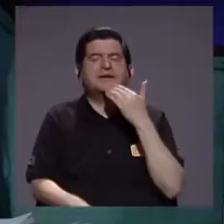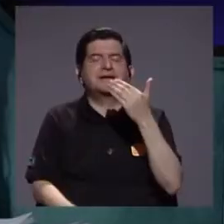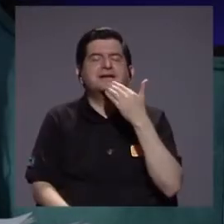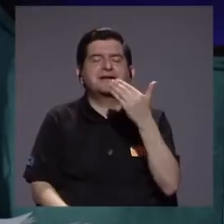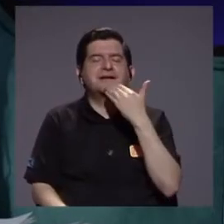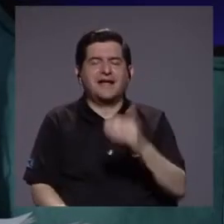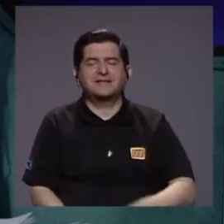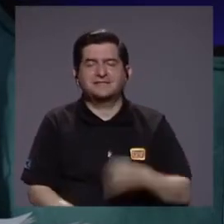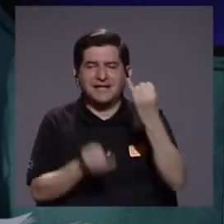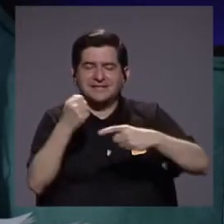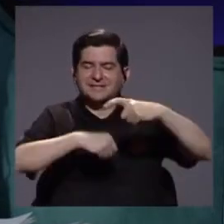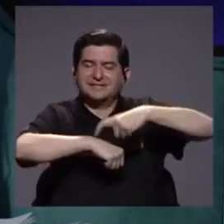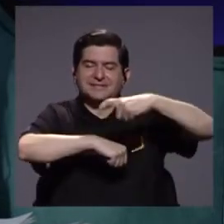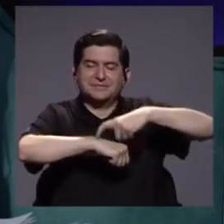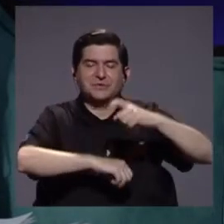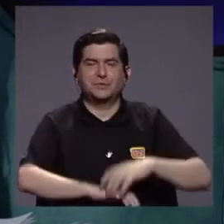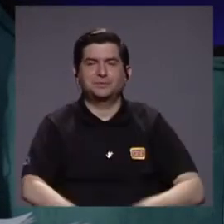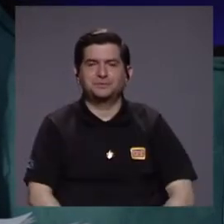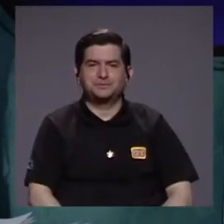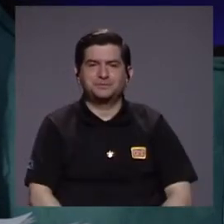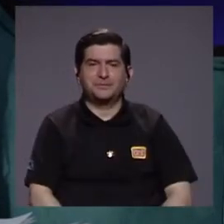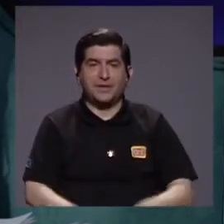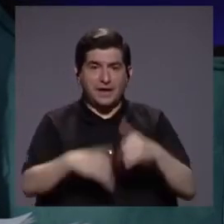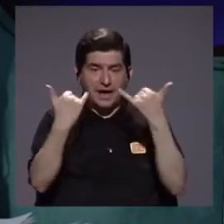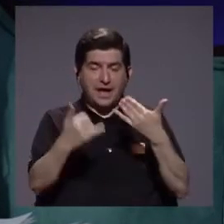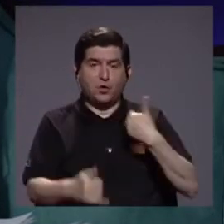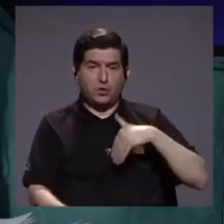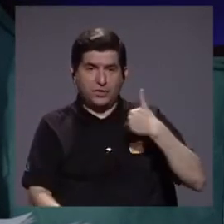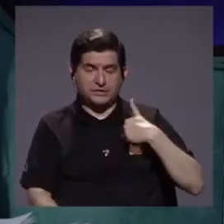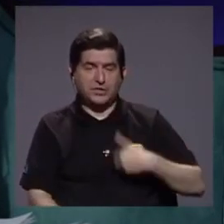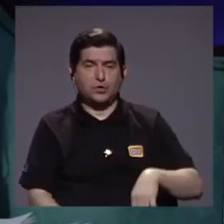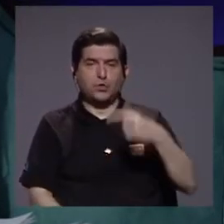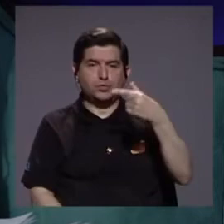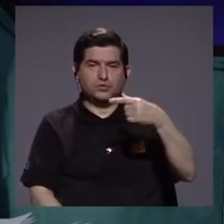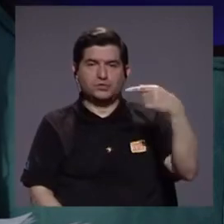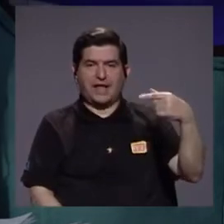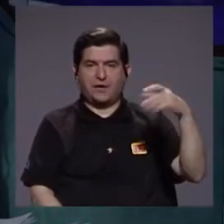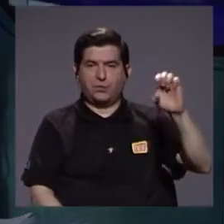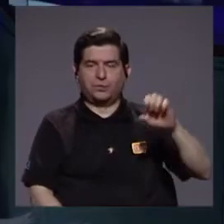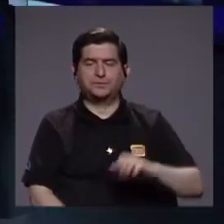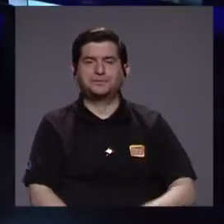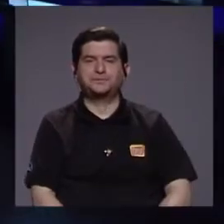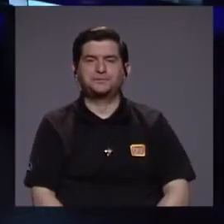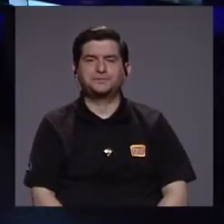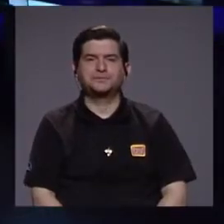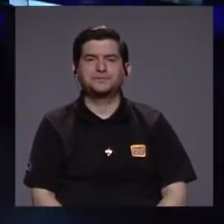gracias. Finalizó el tiempo. Continuamos con el señor Gustavo Gutiérrez.